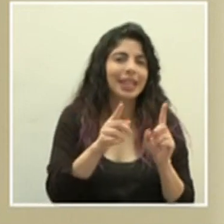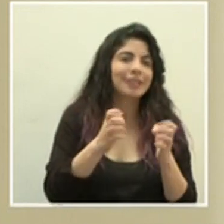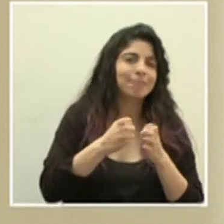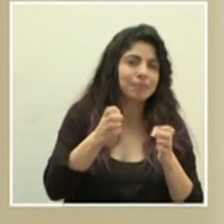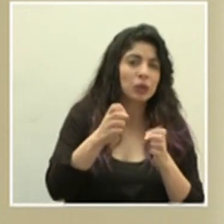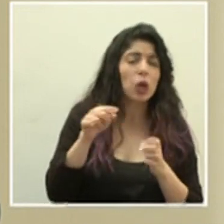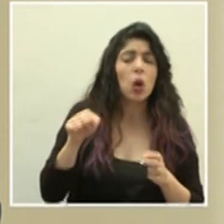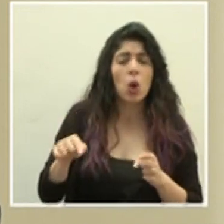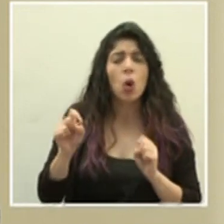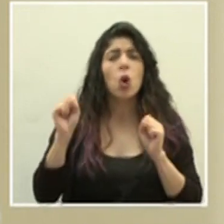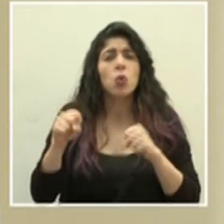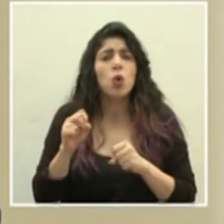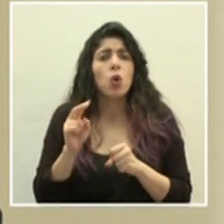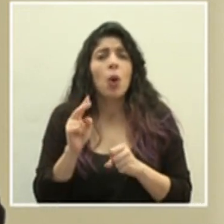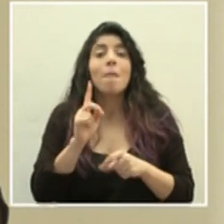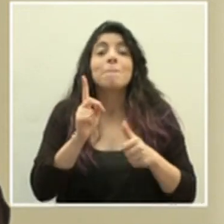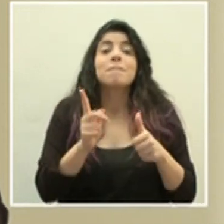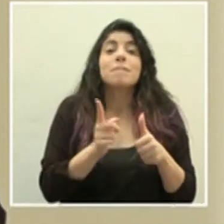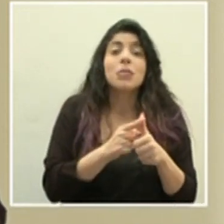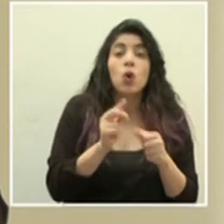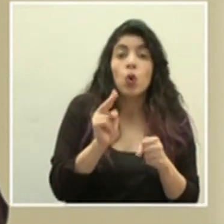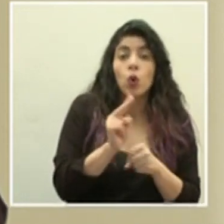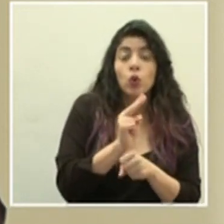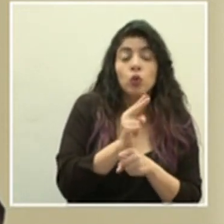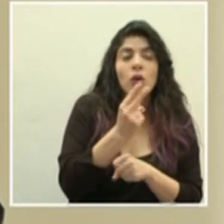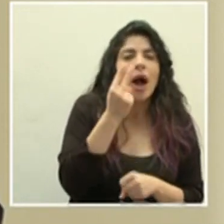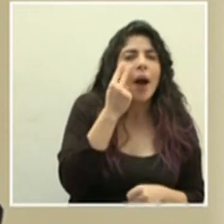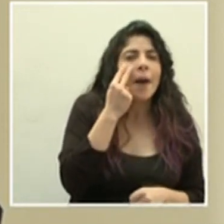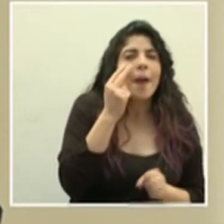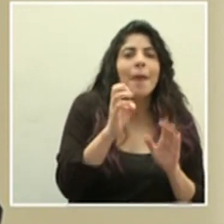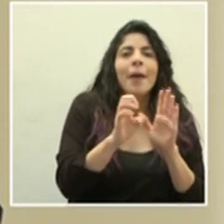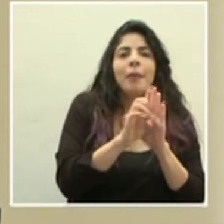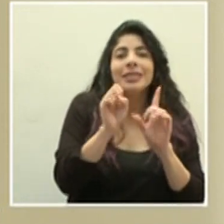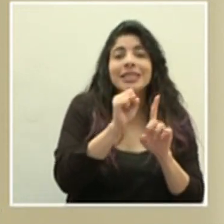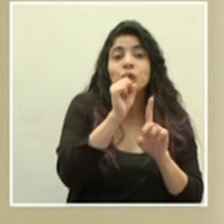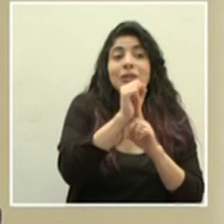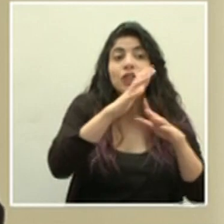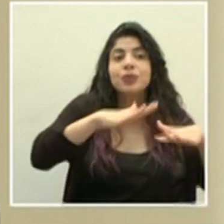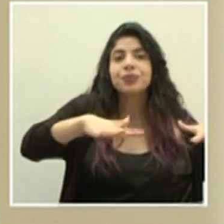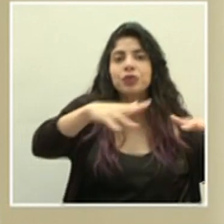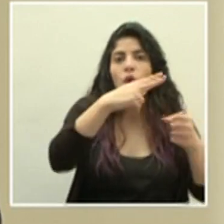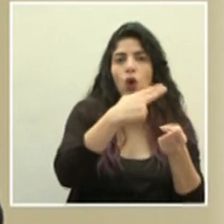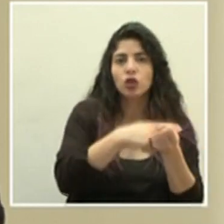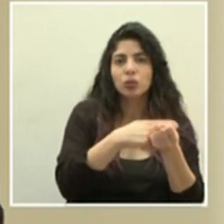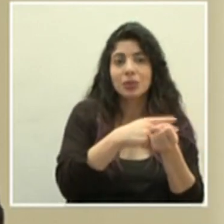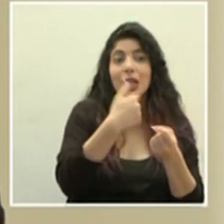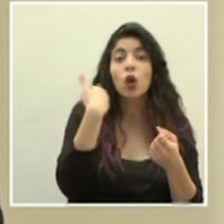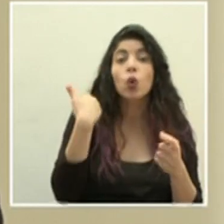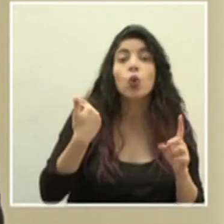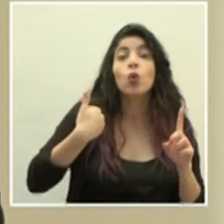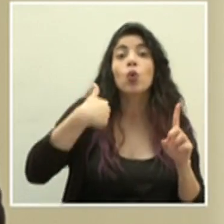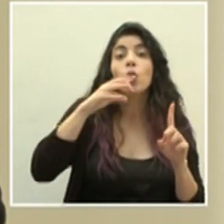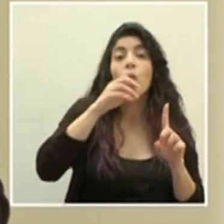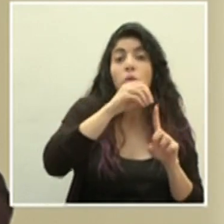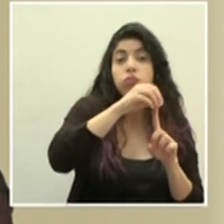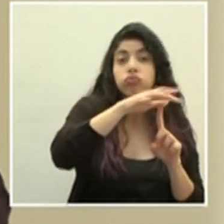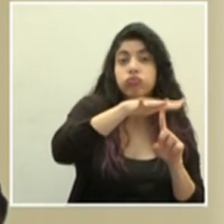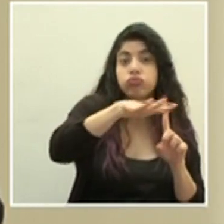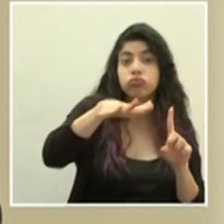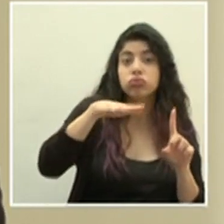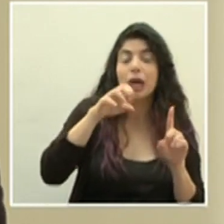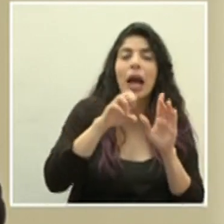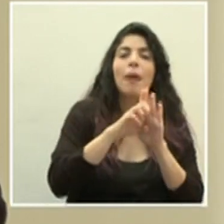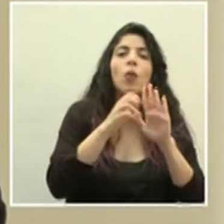va a usar en primera instancia para ver por ejemplo, escenarios hospitalarios, en donde ya ha habido ciertos brotes, por ejemplo,